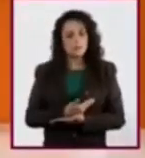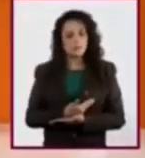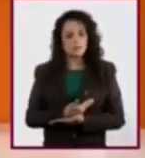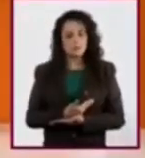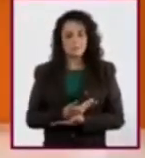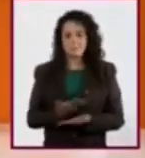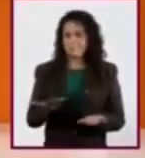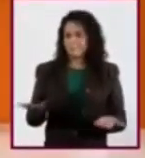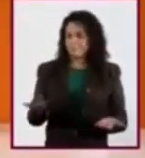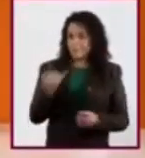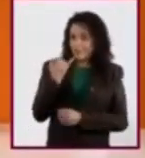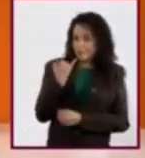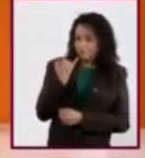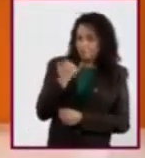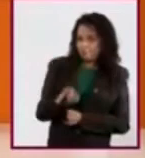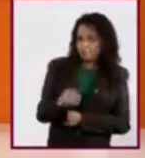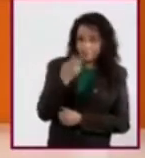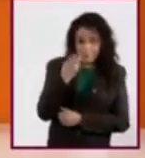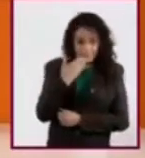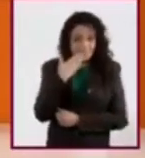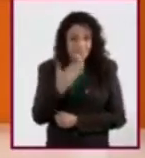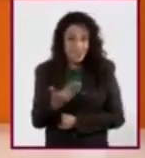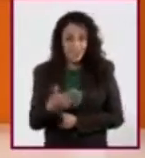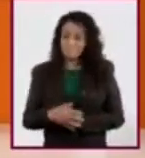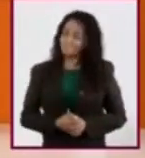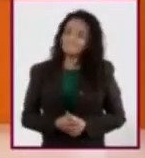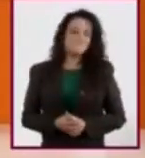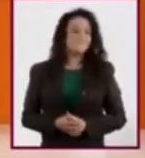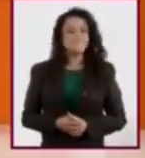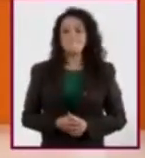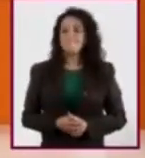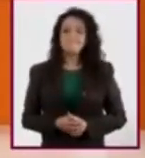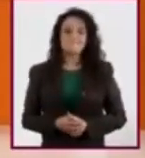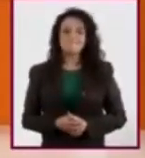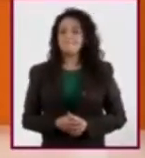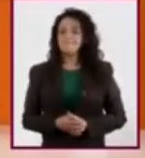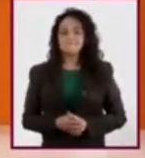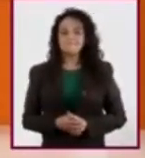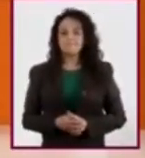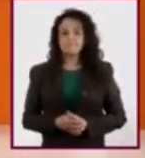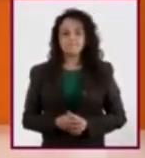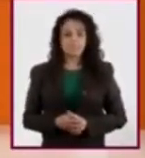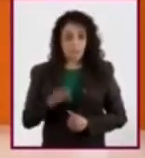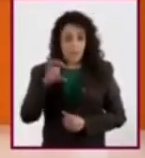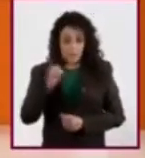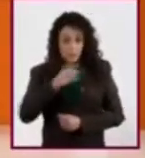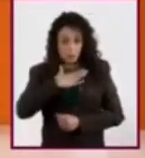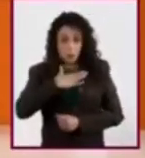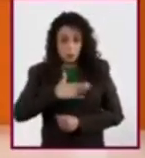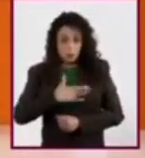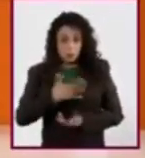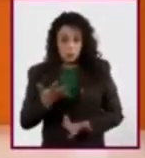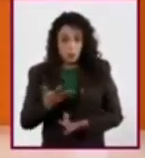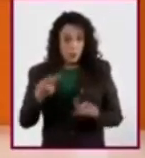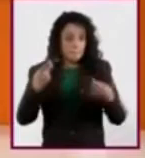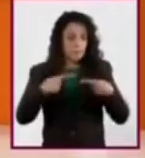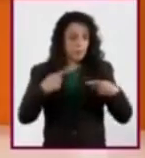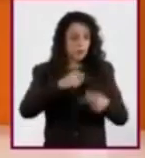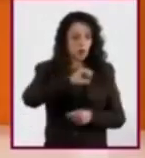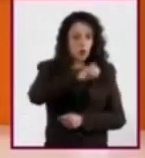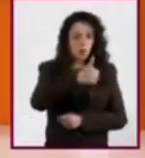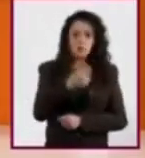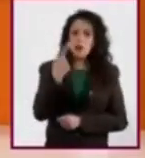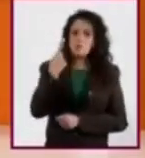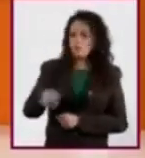Uf, creo que esto no estaría muy bien, ¿verdad? No suena como algo justo que las demás personas deban elegir por